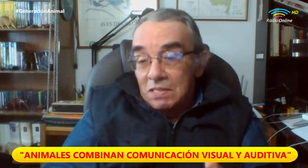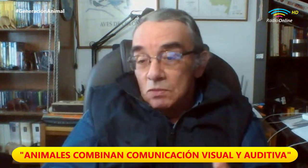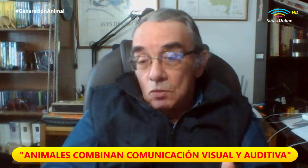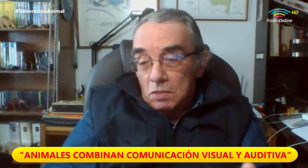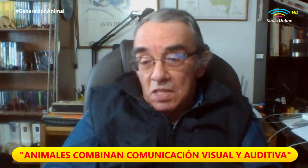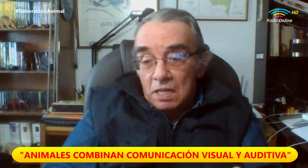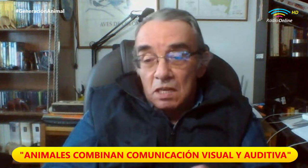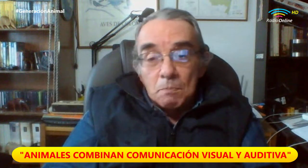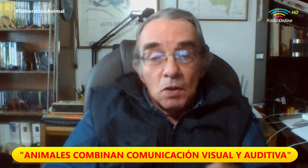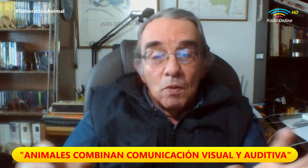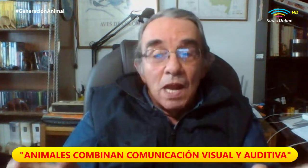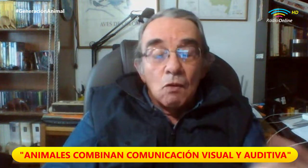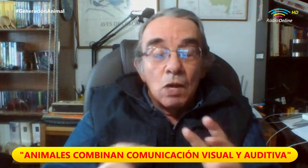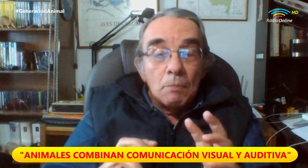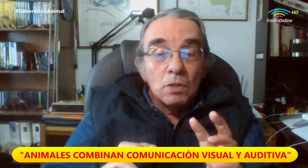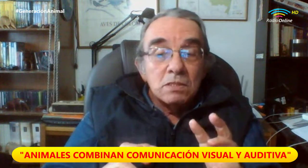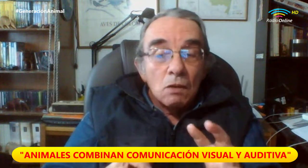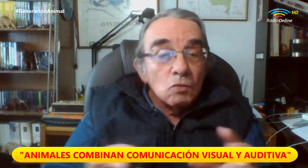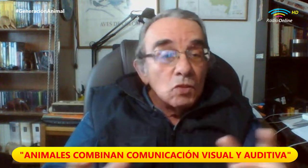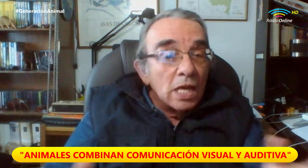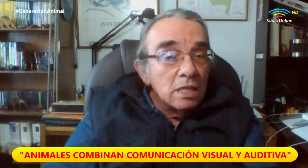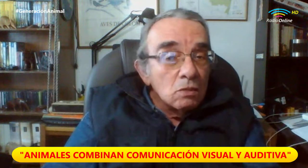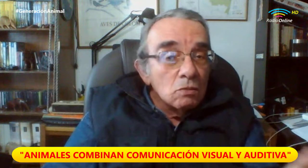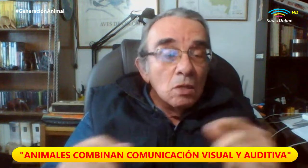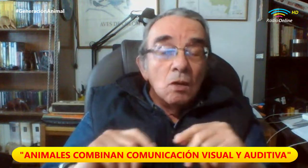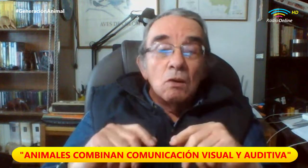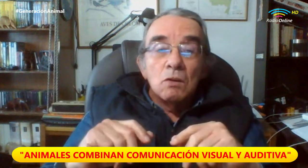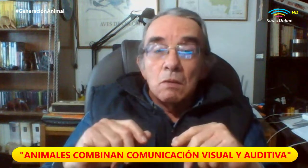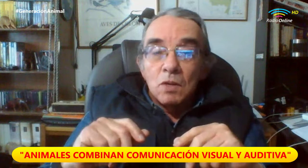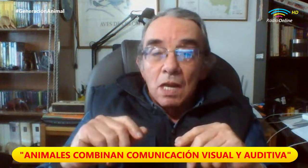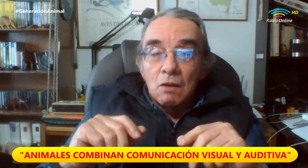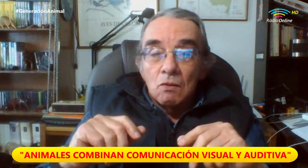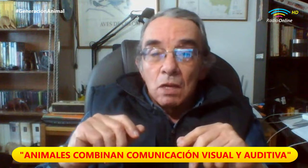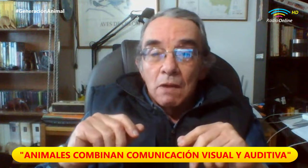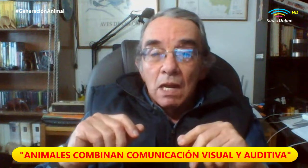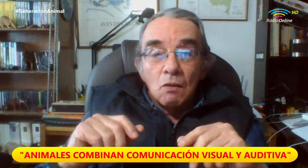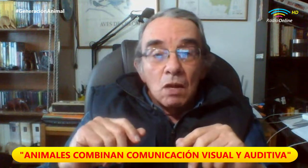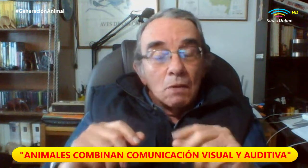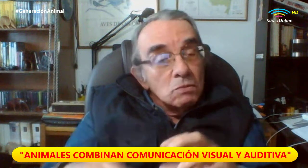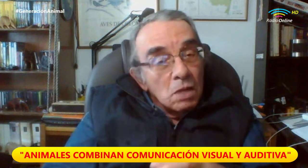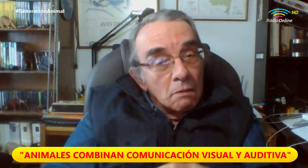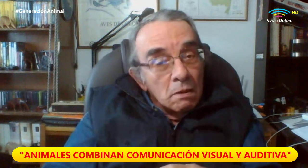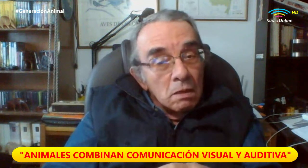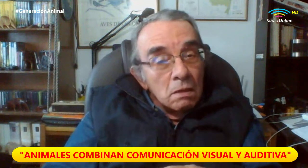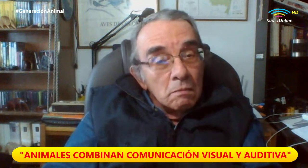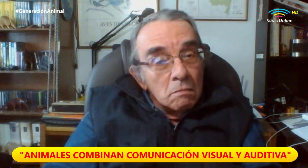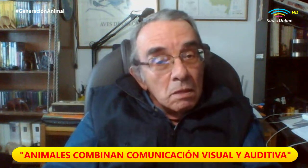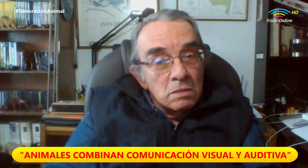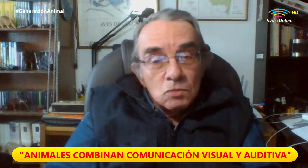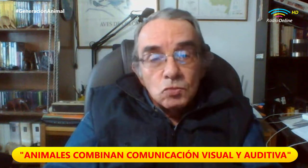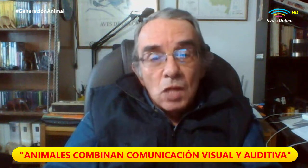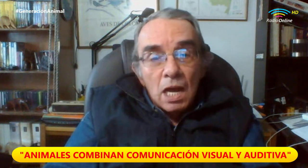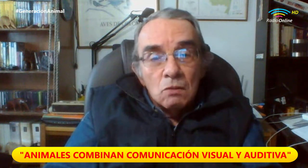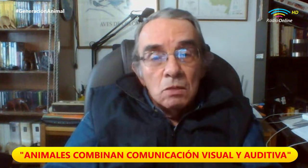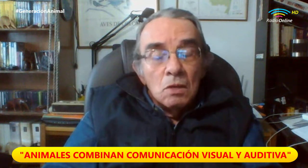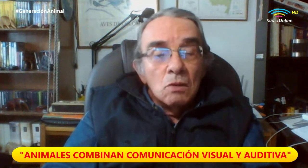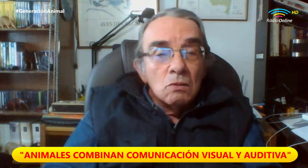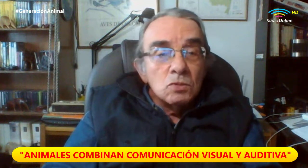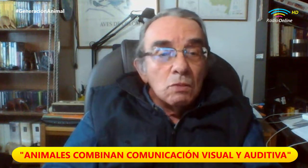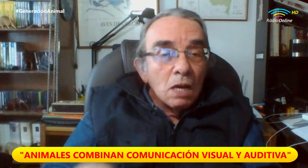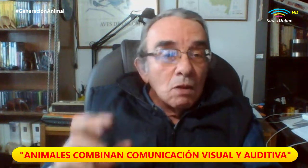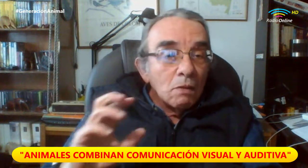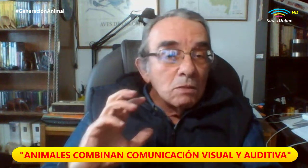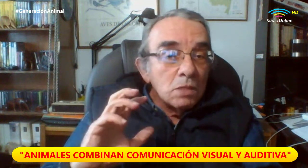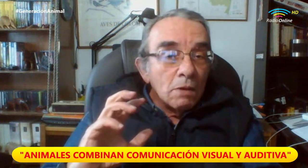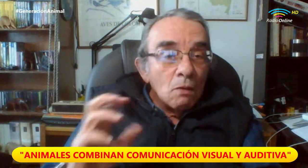A veces no es cierta que el perro mueve la cola porque está contento o que mueve la cola, que baja la cola cuando está asustado